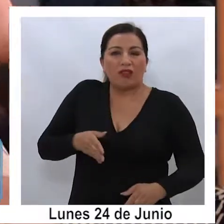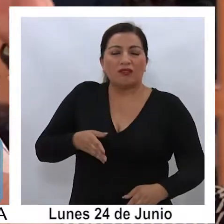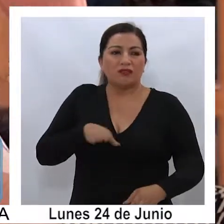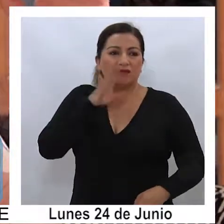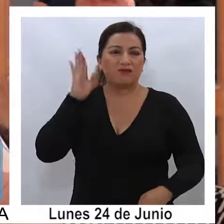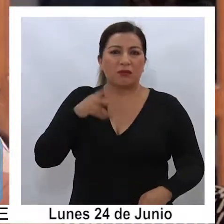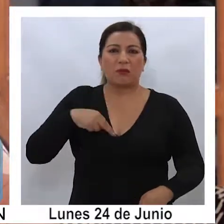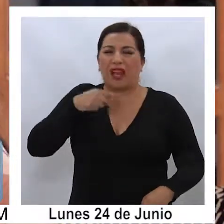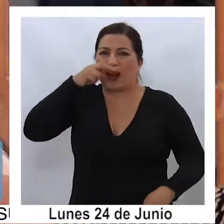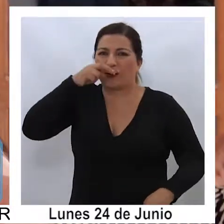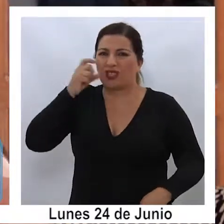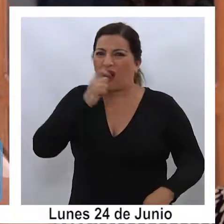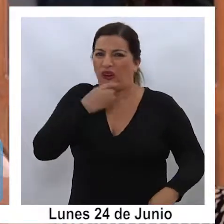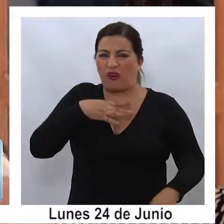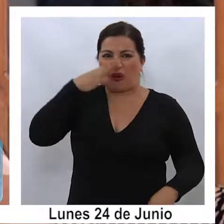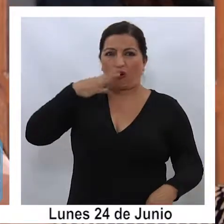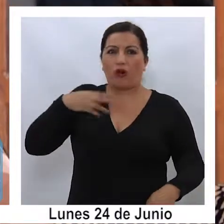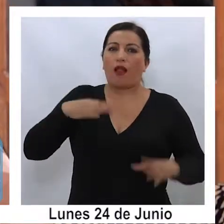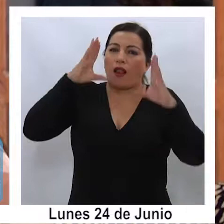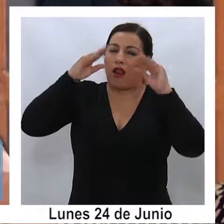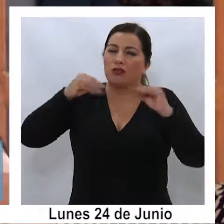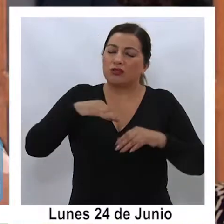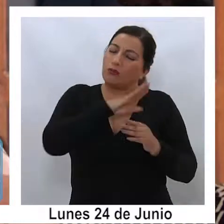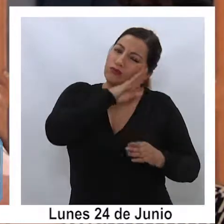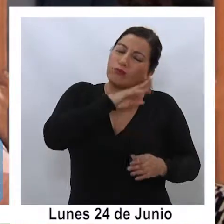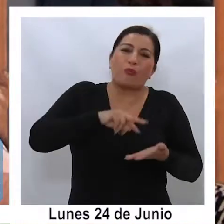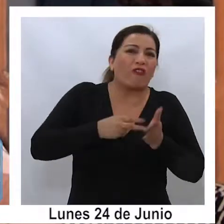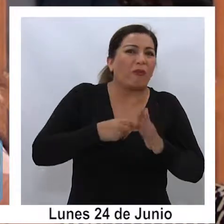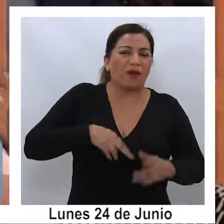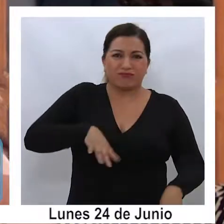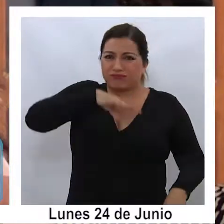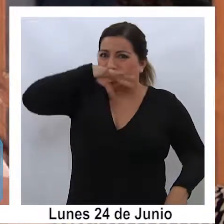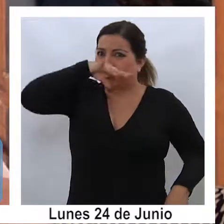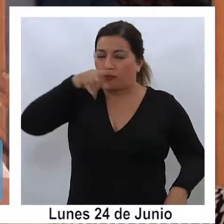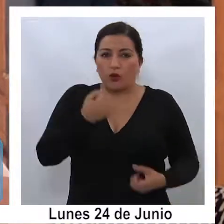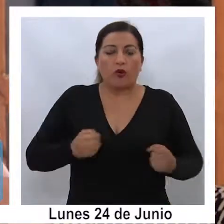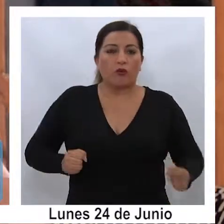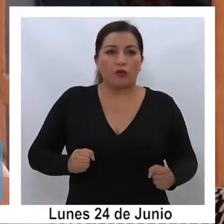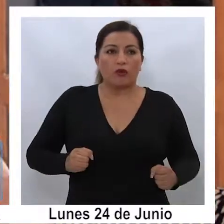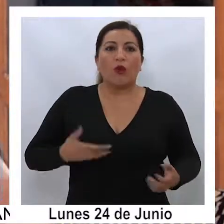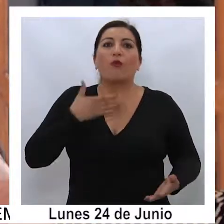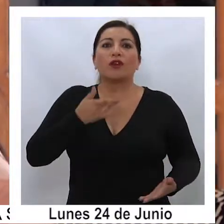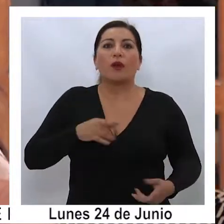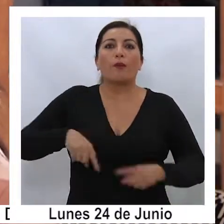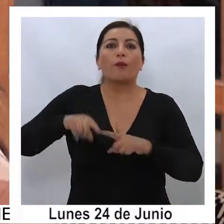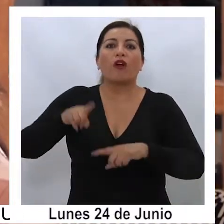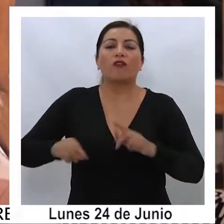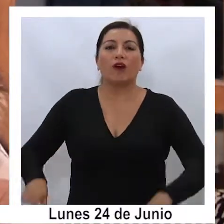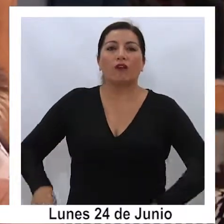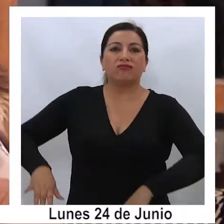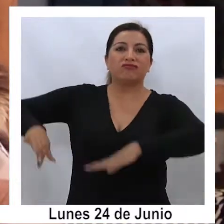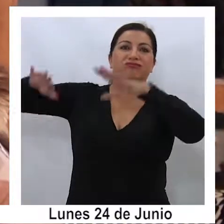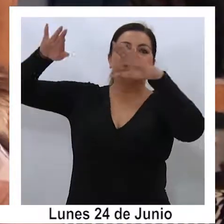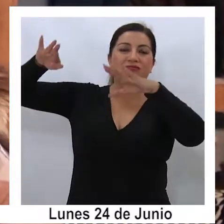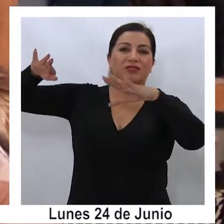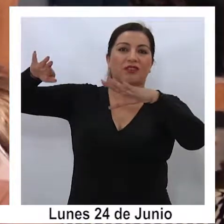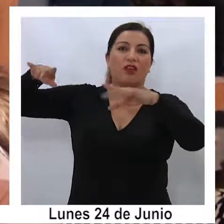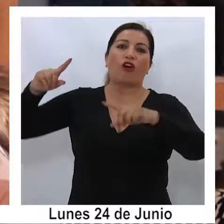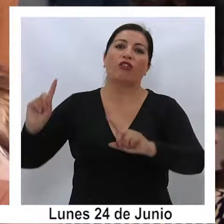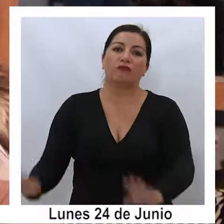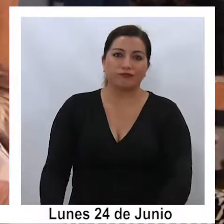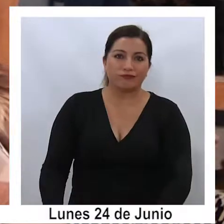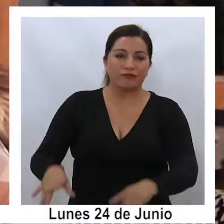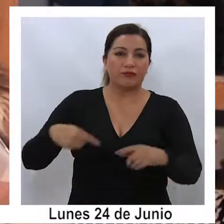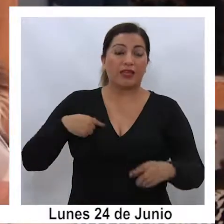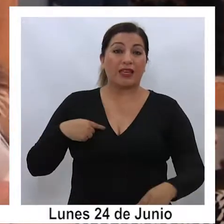amanecí con mi nariz irritada en la noche, problema para respirar. No pude seguir porque se levantan las partículas y vuelven a caer. En mi patio, en mi